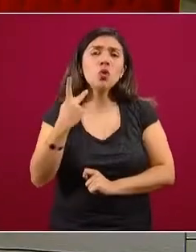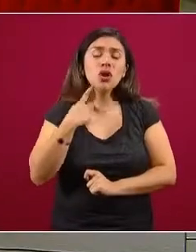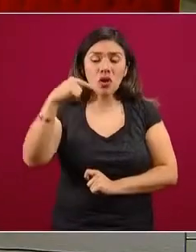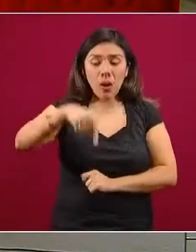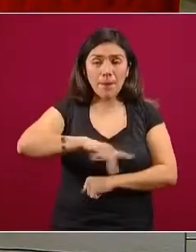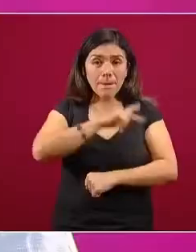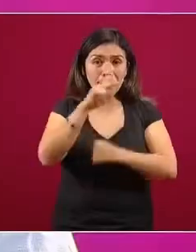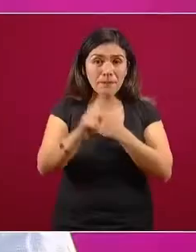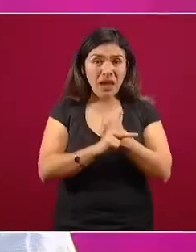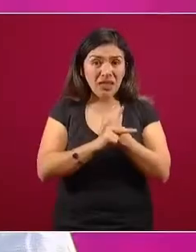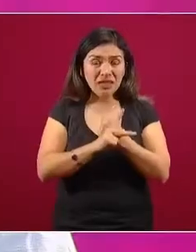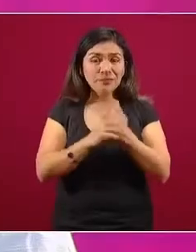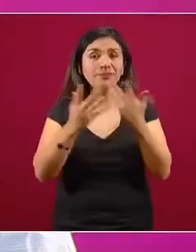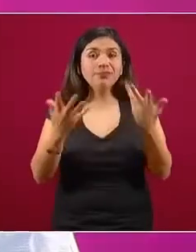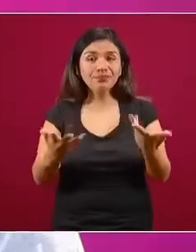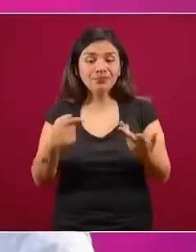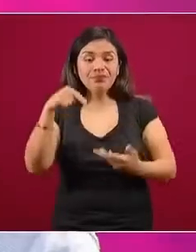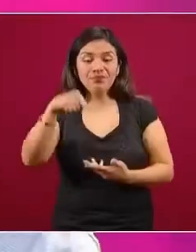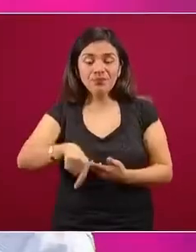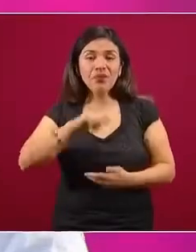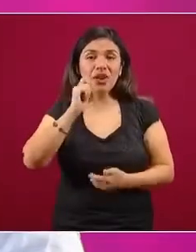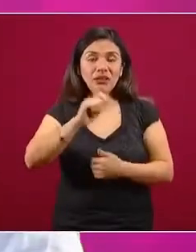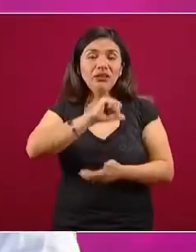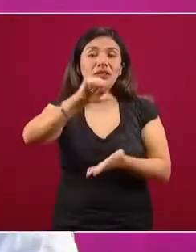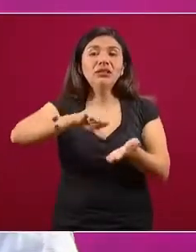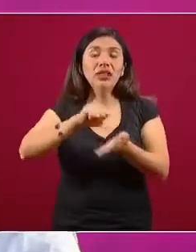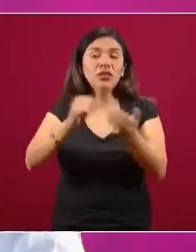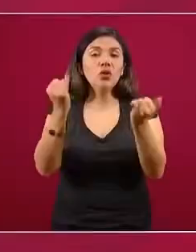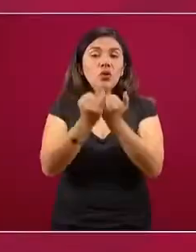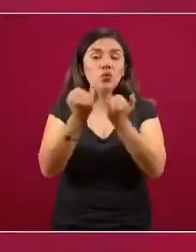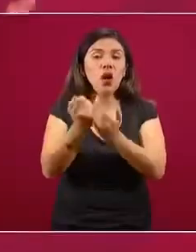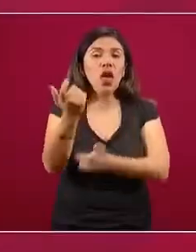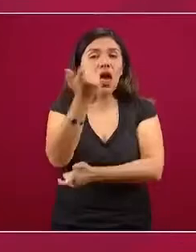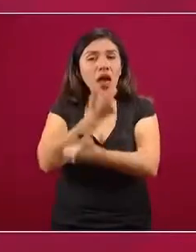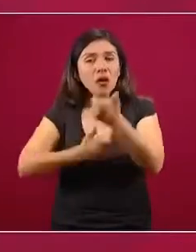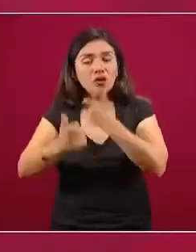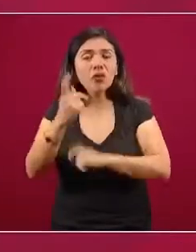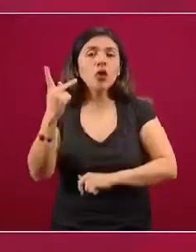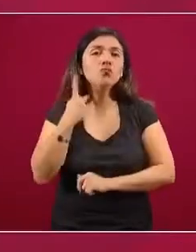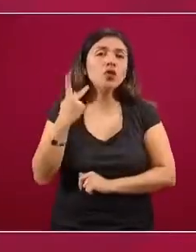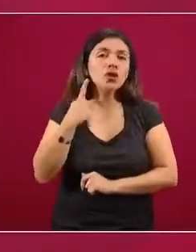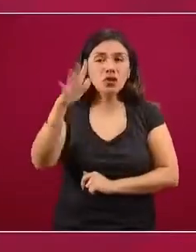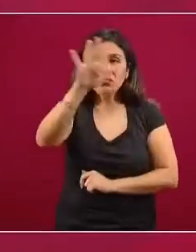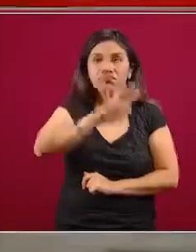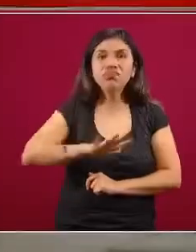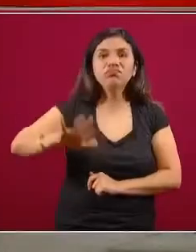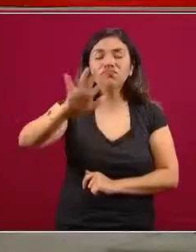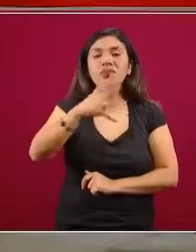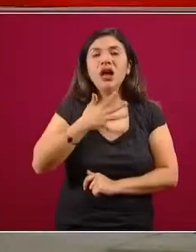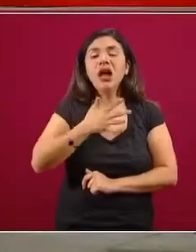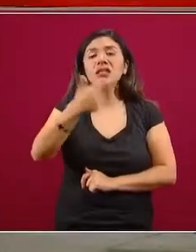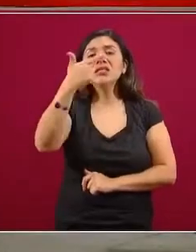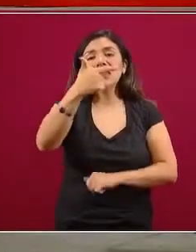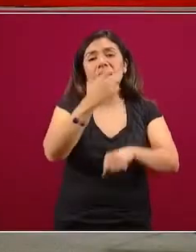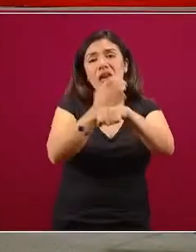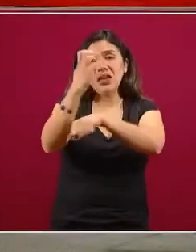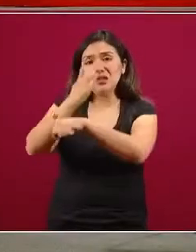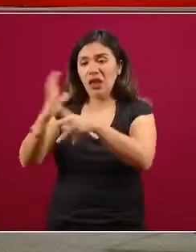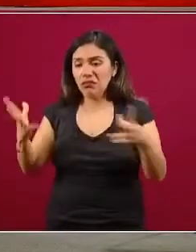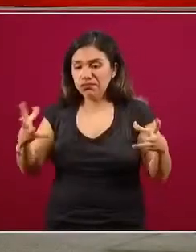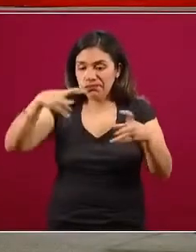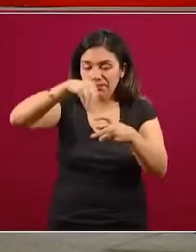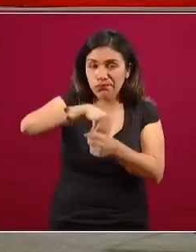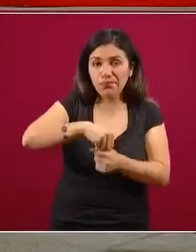del país, es el centro también económico y político de la megalópolis, que la conforman 7 entidades federativas. Y